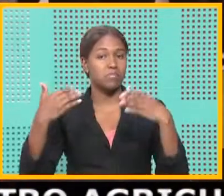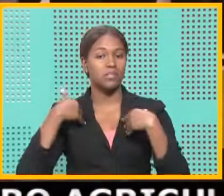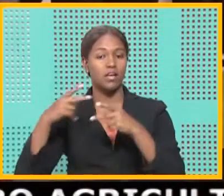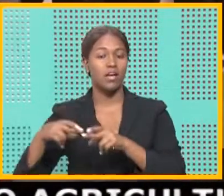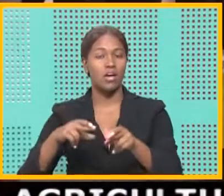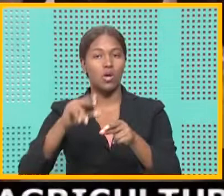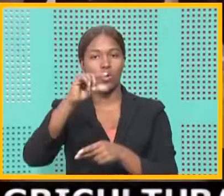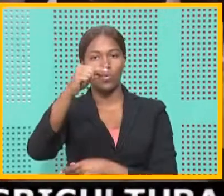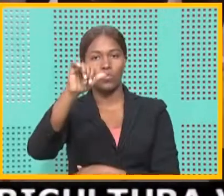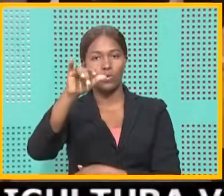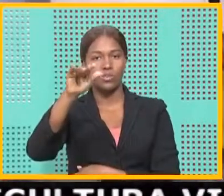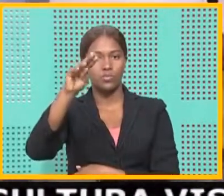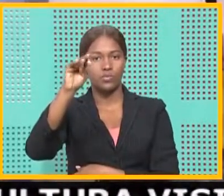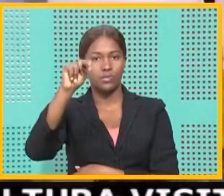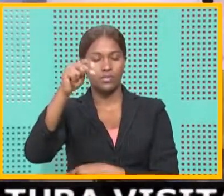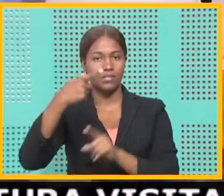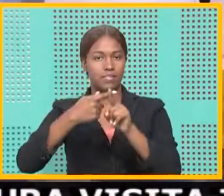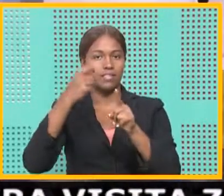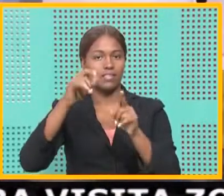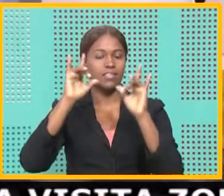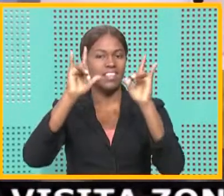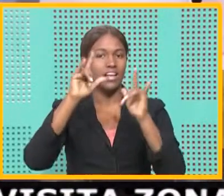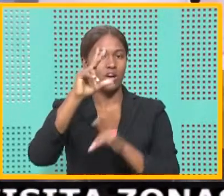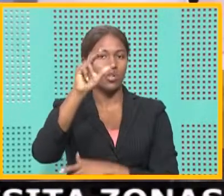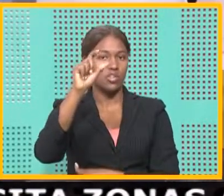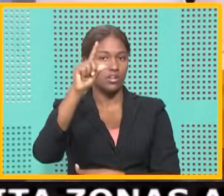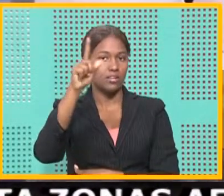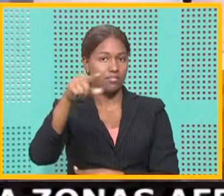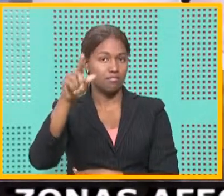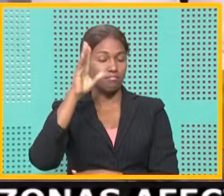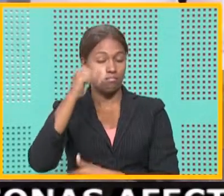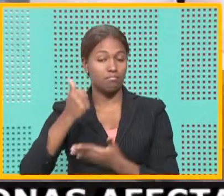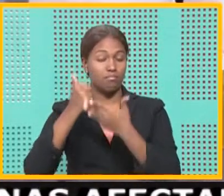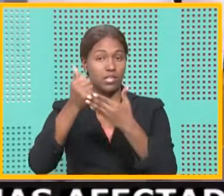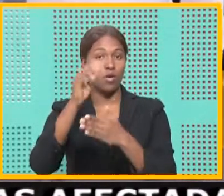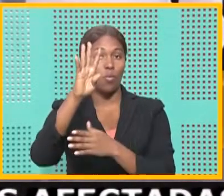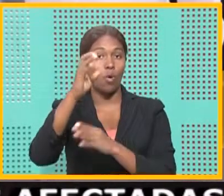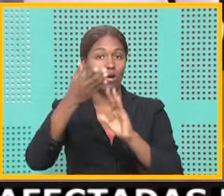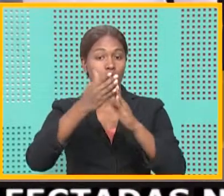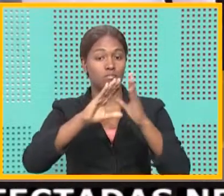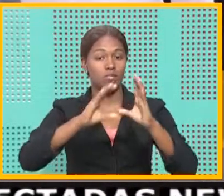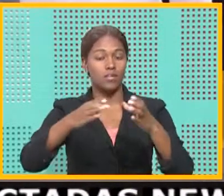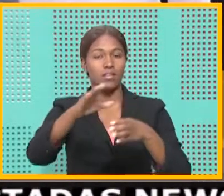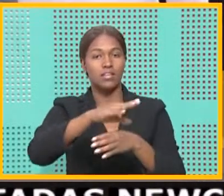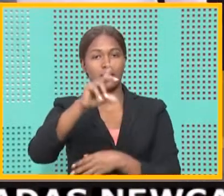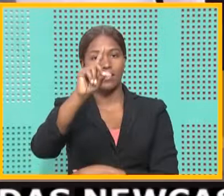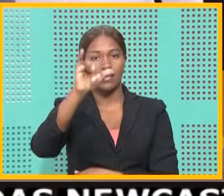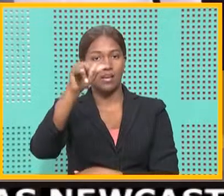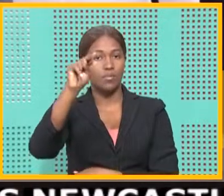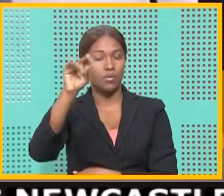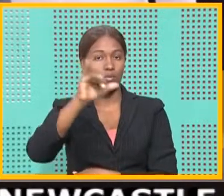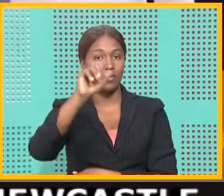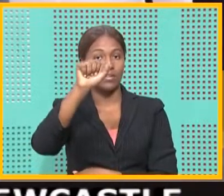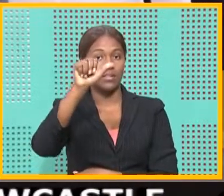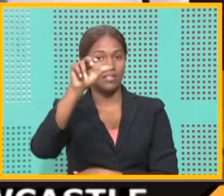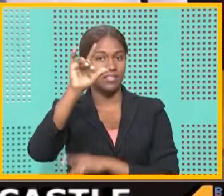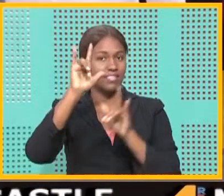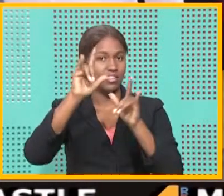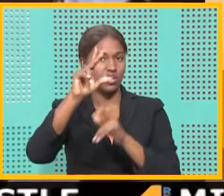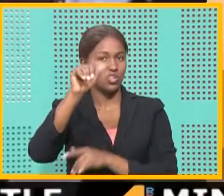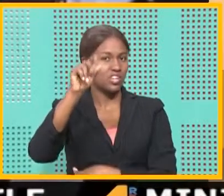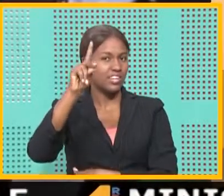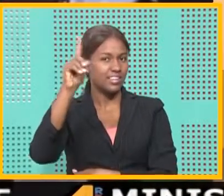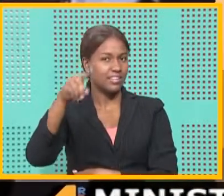río Guayubín en Santiago Rodríguez. La obra beneficiará a unas 40 comunidades de Dajabón y Santiago Rodríguez, lo que contribuirá